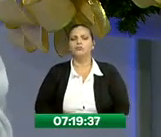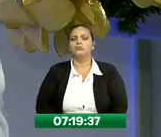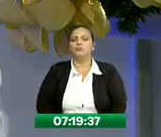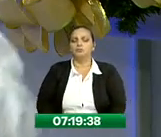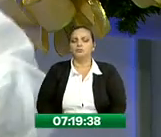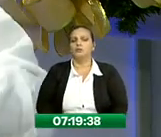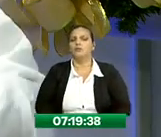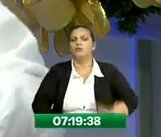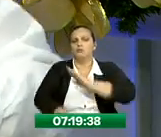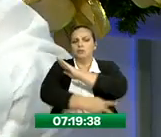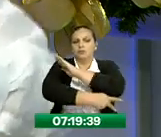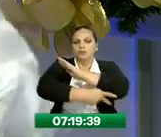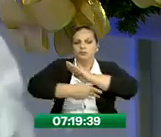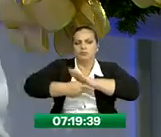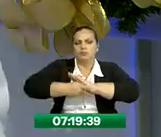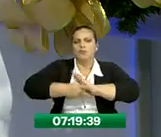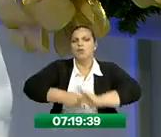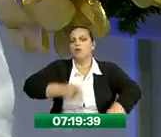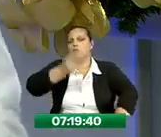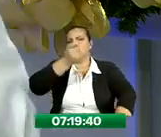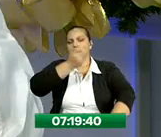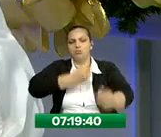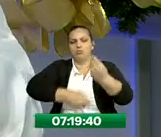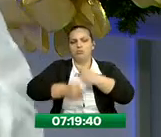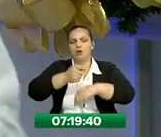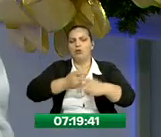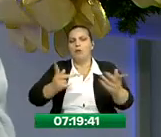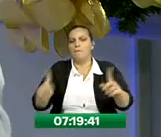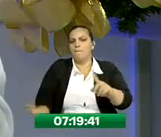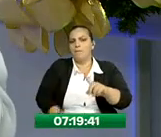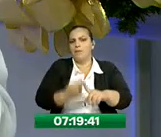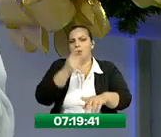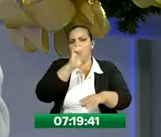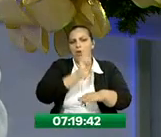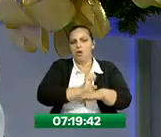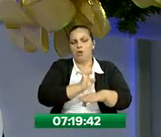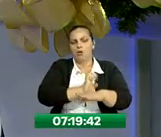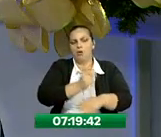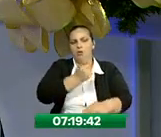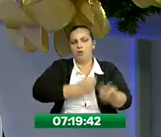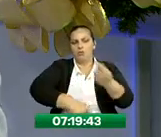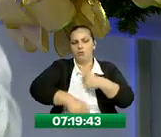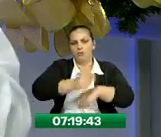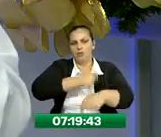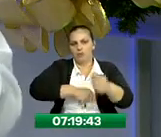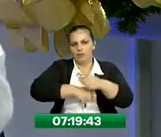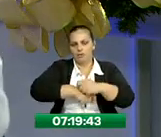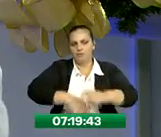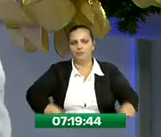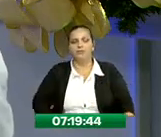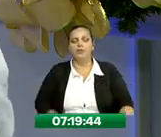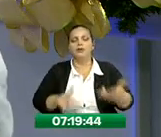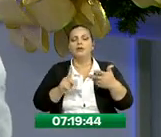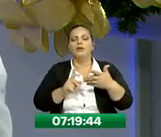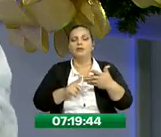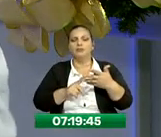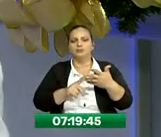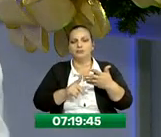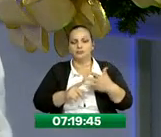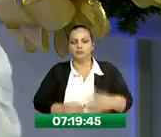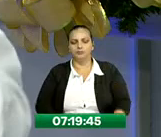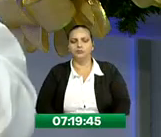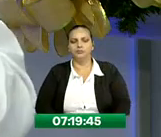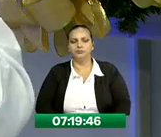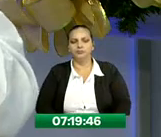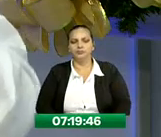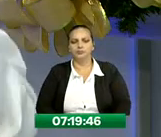al mercado interno, o sea, tenemos que satisfacer el mercado interno. Y 4, el precio al cual provean al Estado